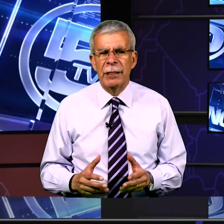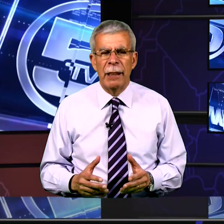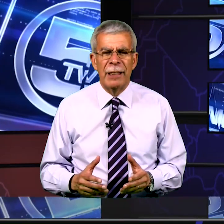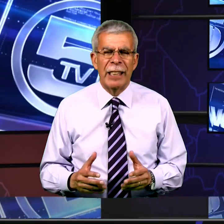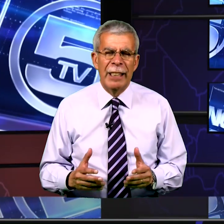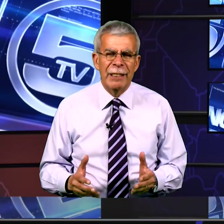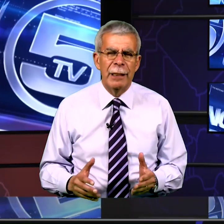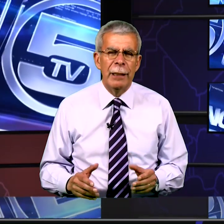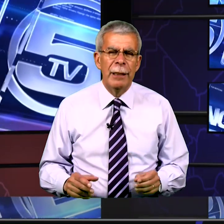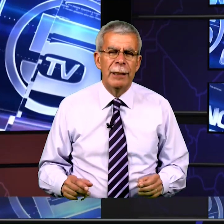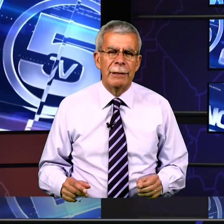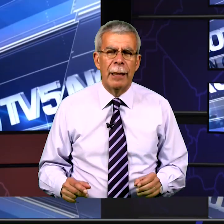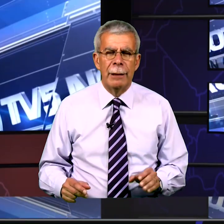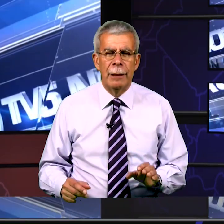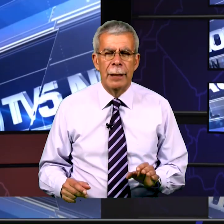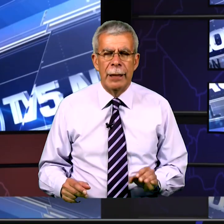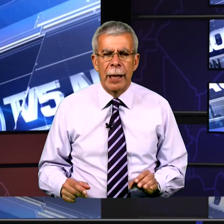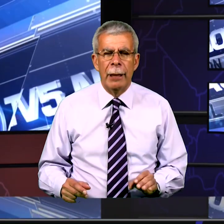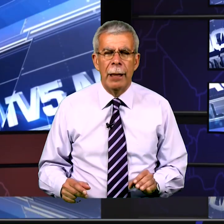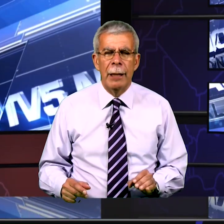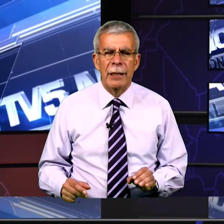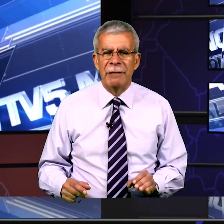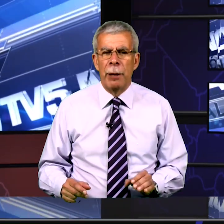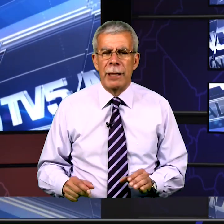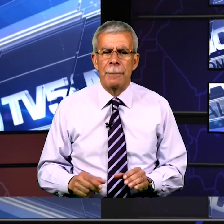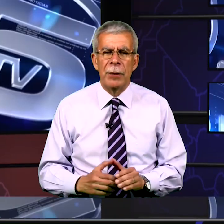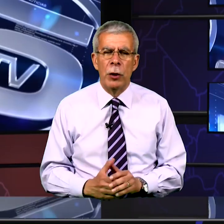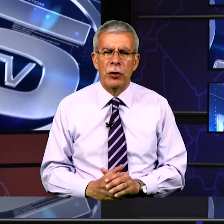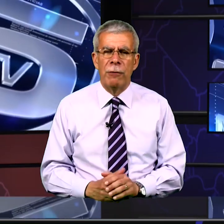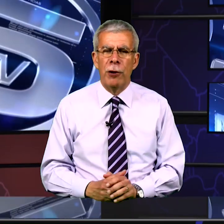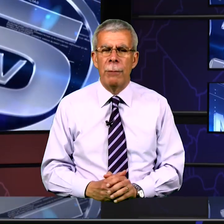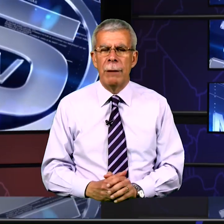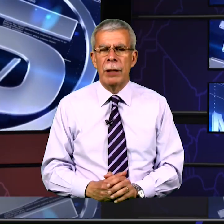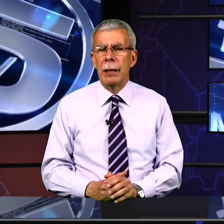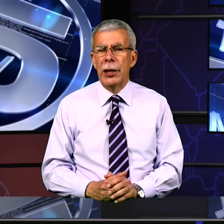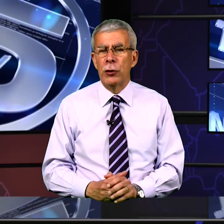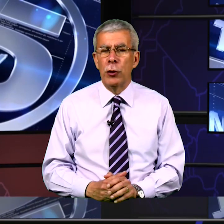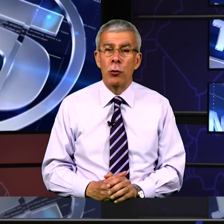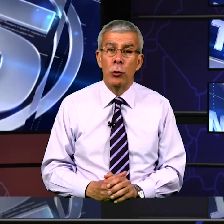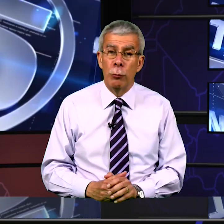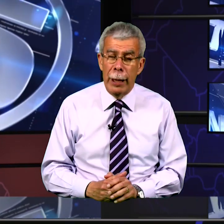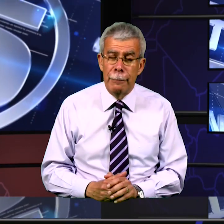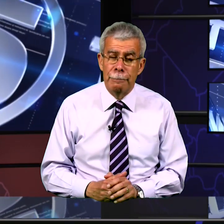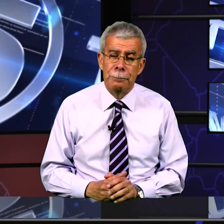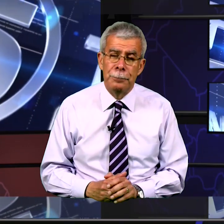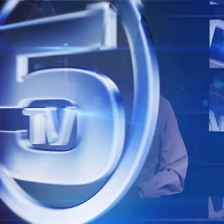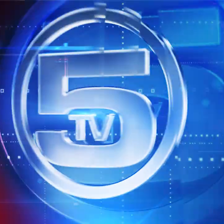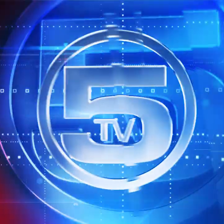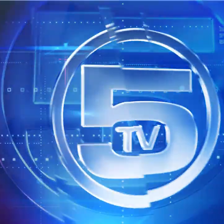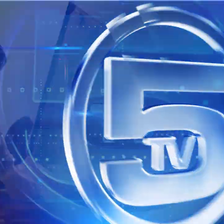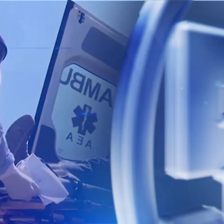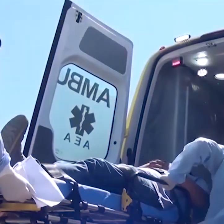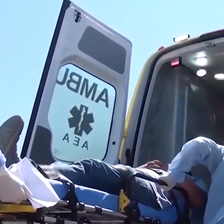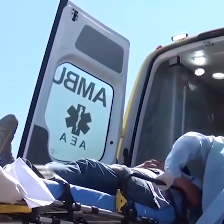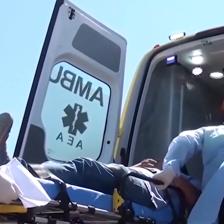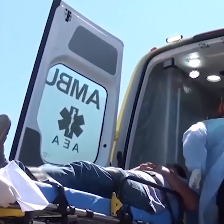a la cabeza de esta lista están Italia y España. Nos informa Ignacio Guzmán. 4 personas